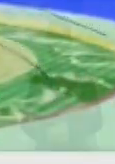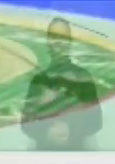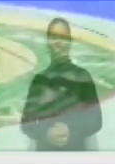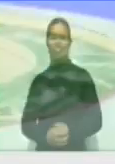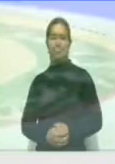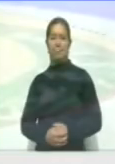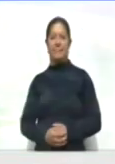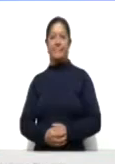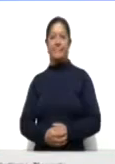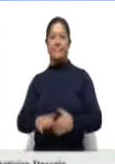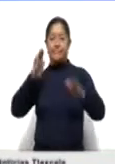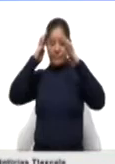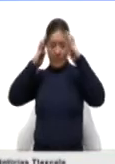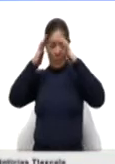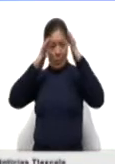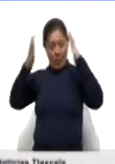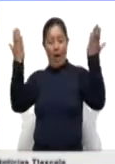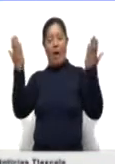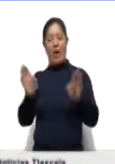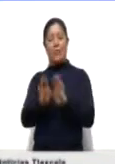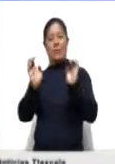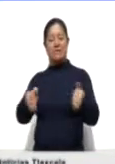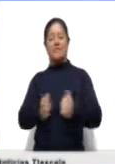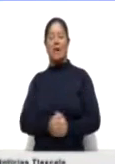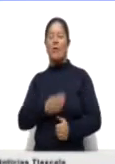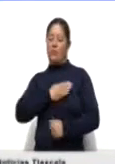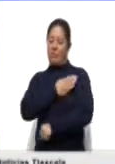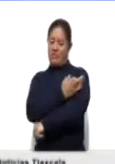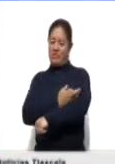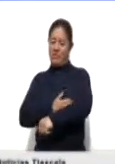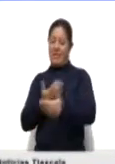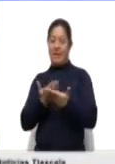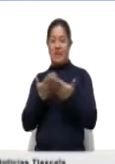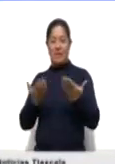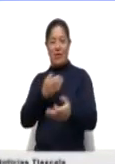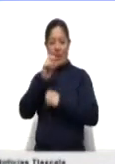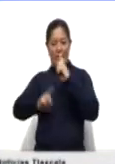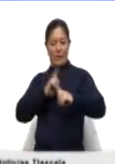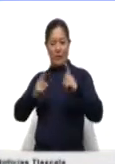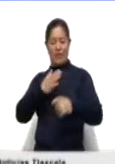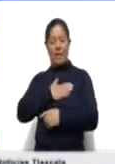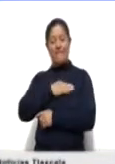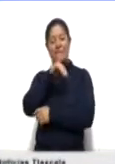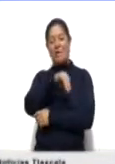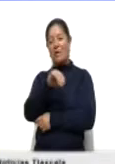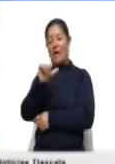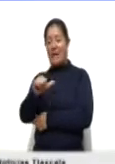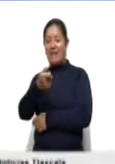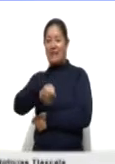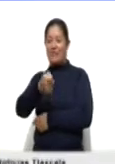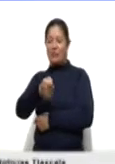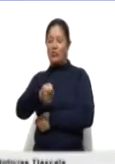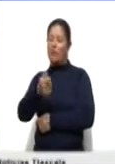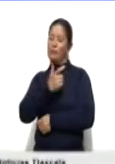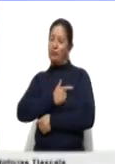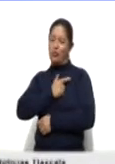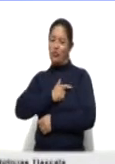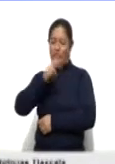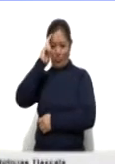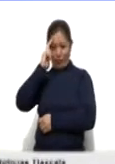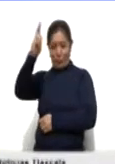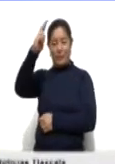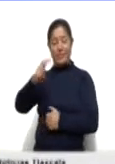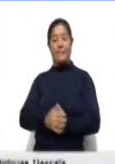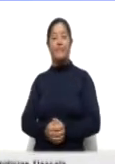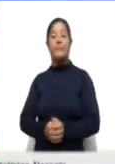¿Cómo están? Muy buenas tardes, ya estamos en el bloque de los deportes. Manuel Águila les saluda con mucho gusto. Hablemos de los Juegos Olímpicos